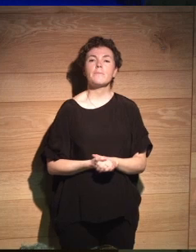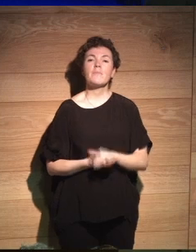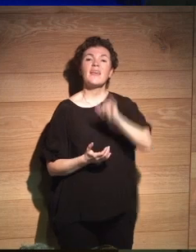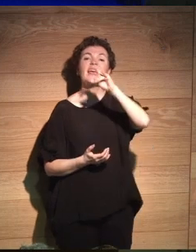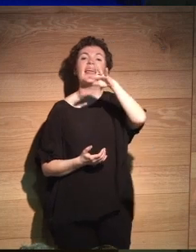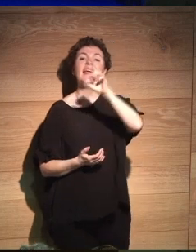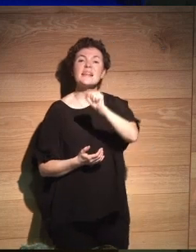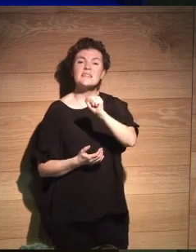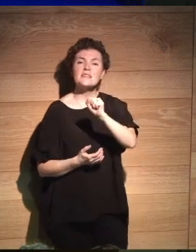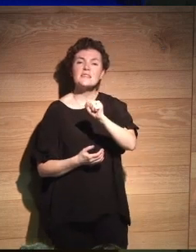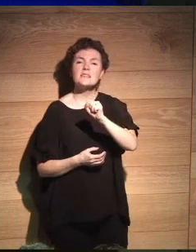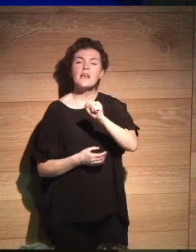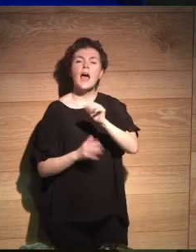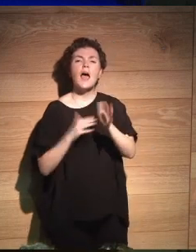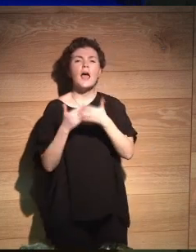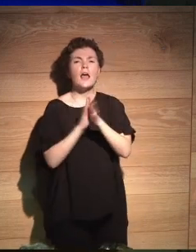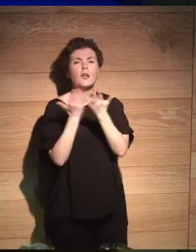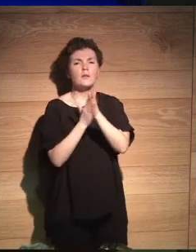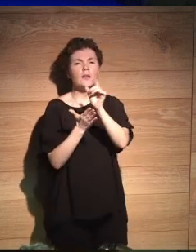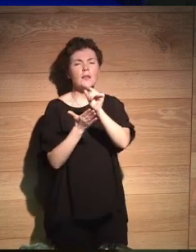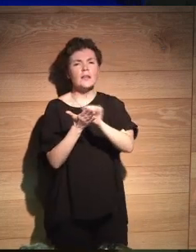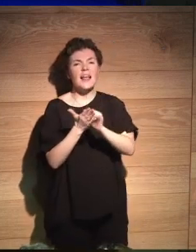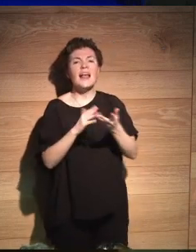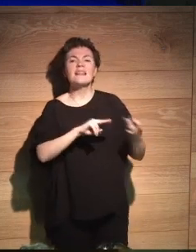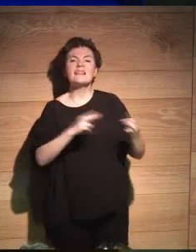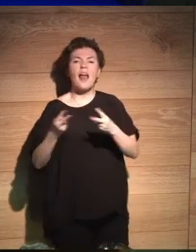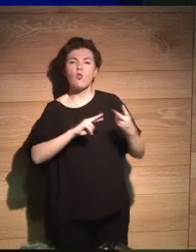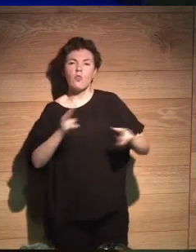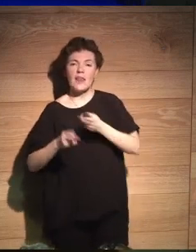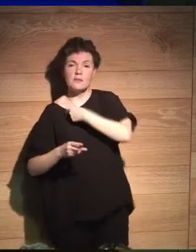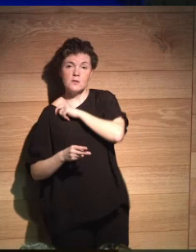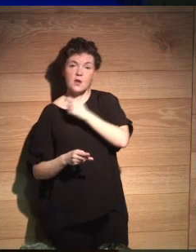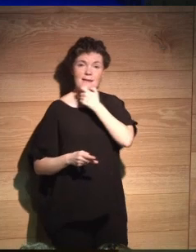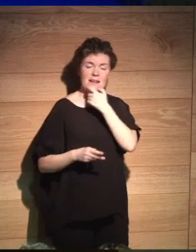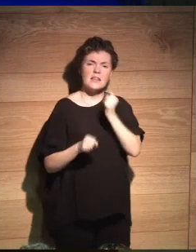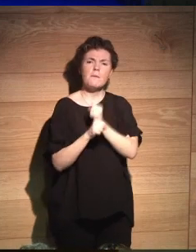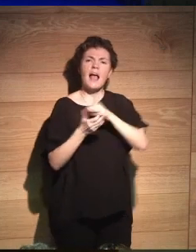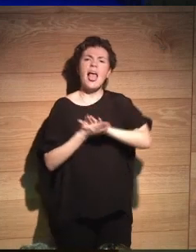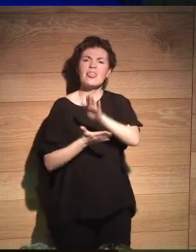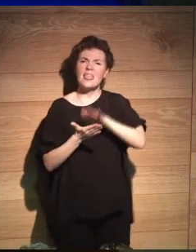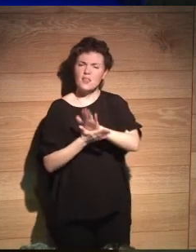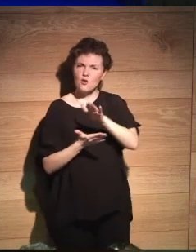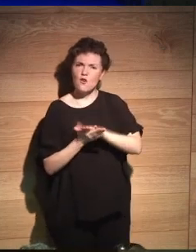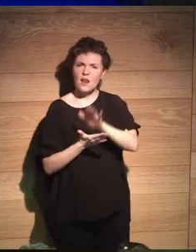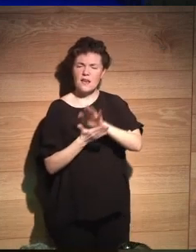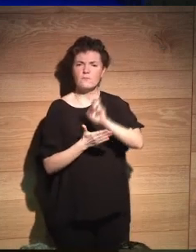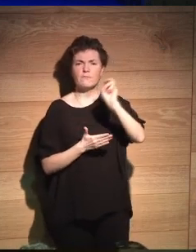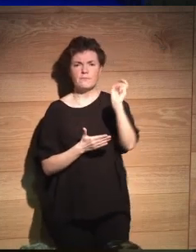Ilsa siguió traduciendo novelas españolas al inglés. Trabajaba como editora para Foursquare